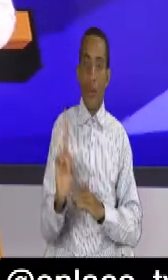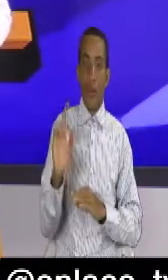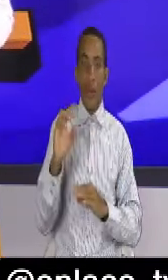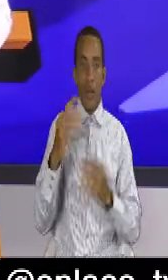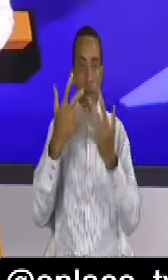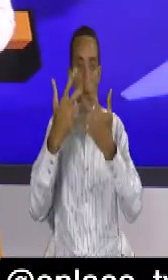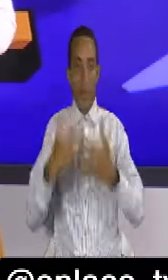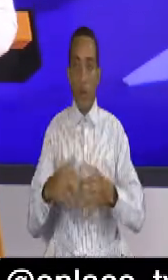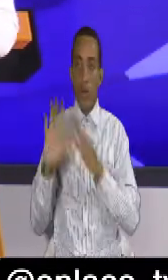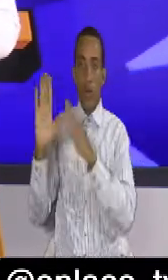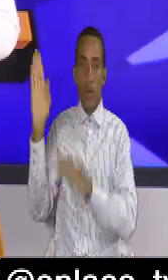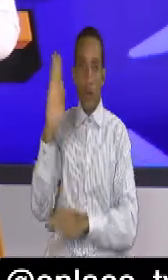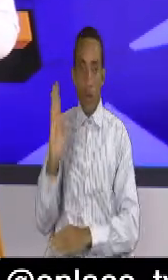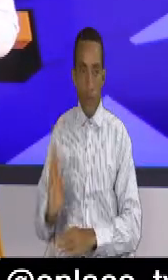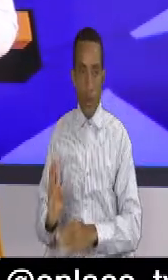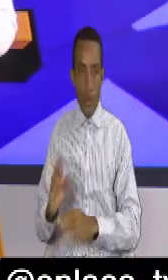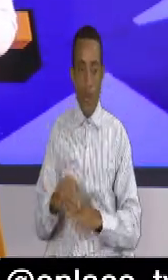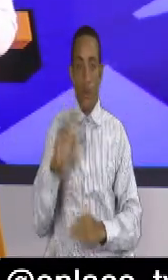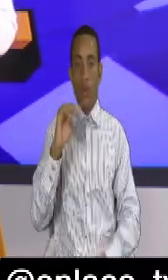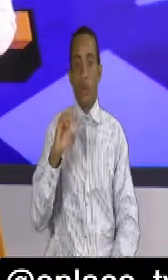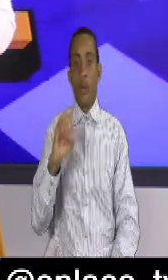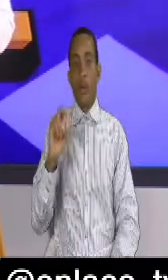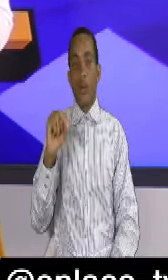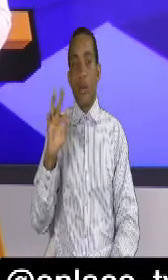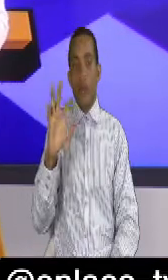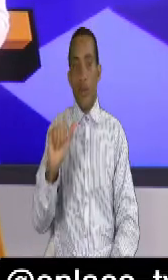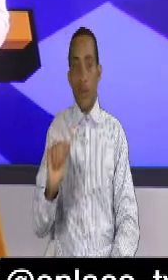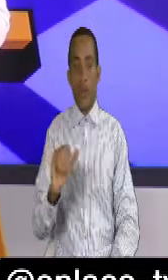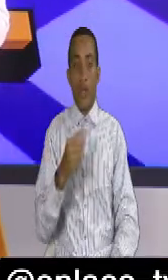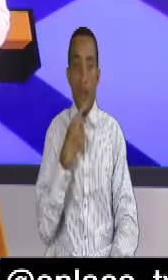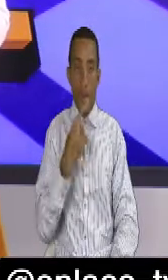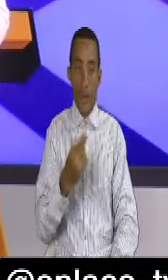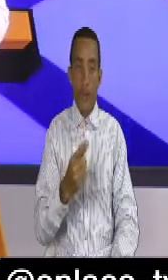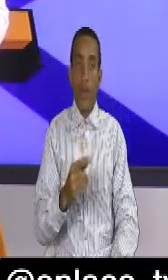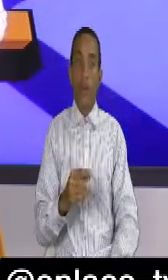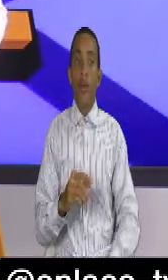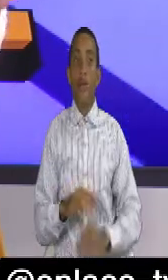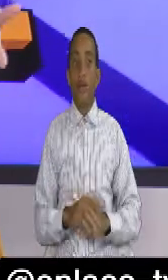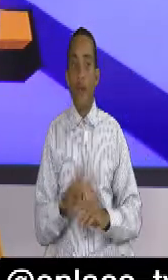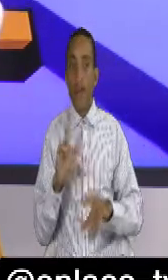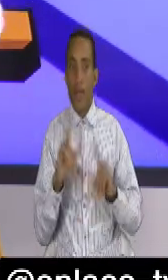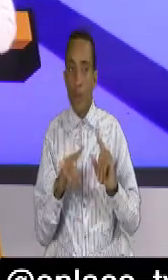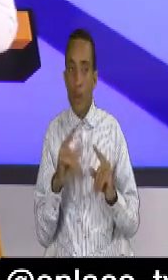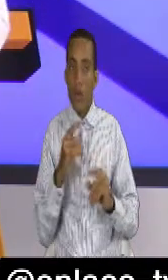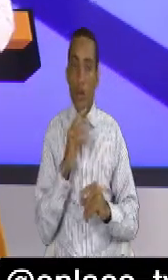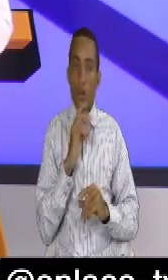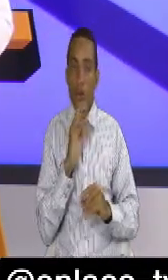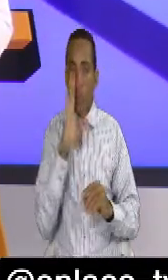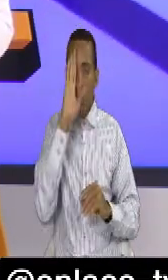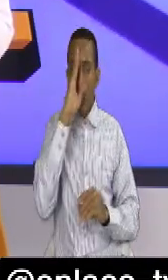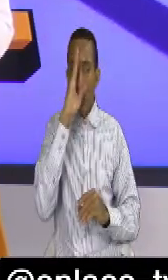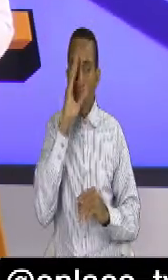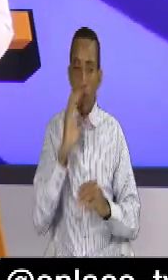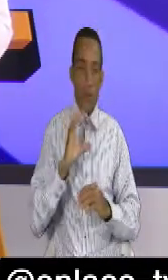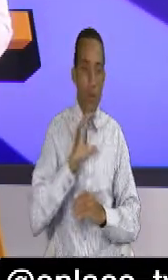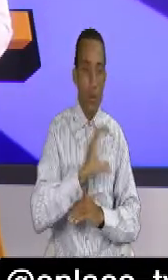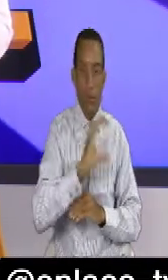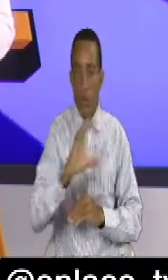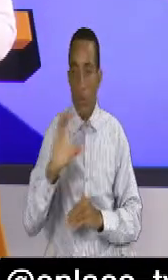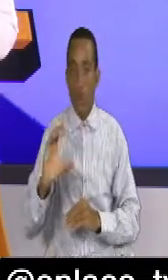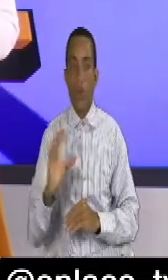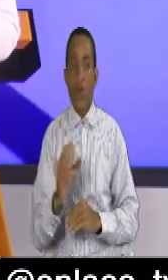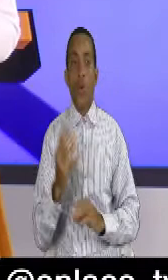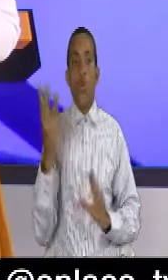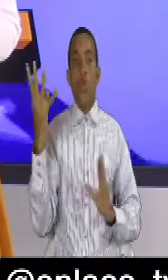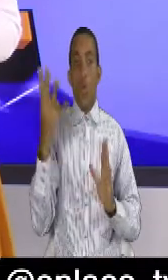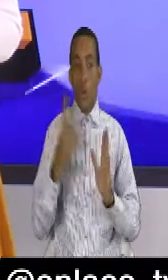proveedores. La presidenta ejecutiva de la entidad gremial afirma que aún se respira un ambiente de incertidumbre por el pago de por lo menos